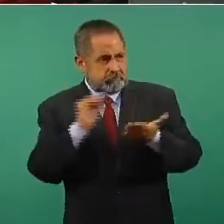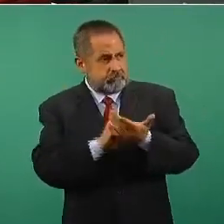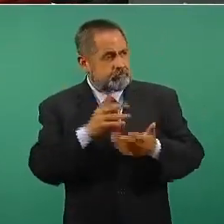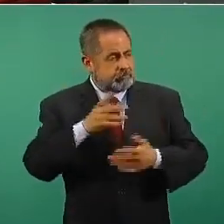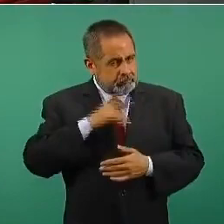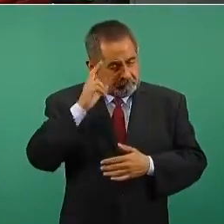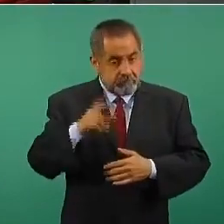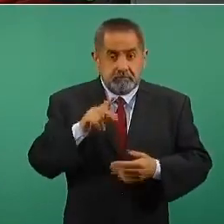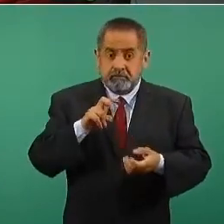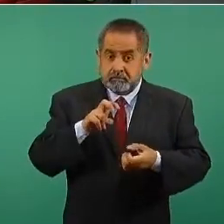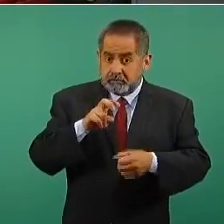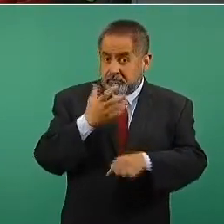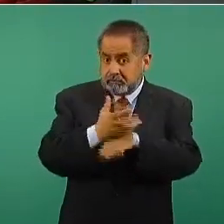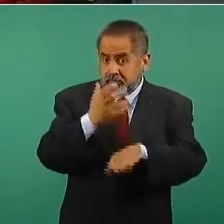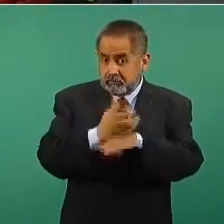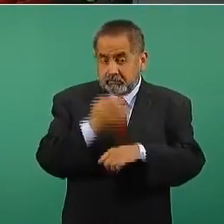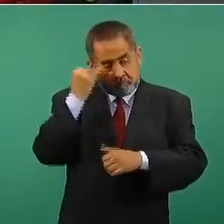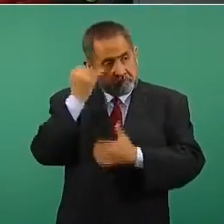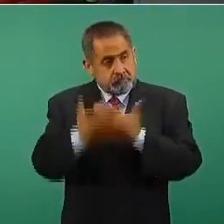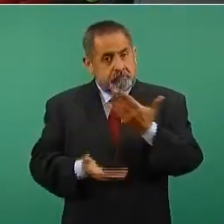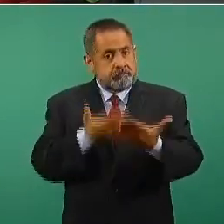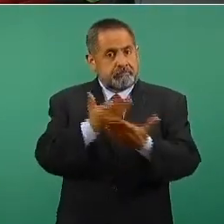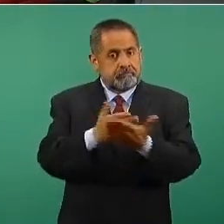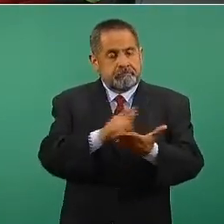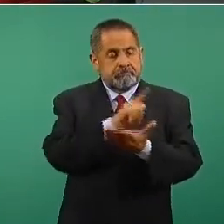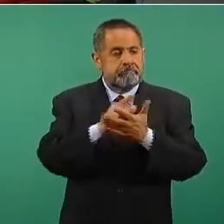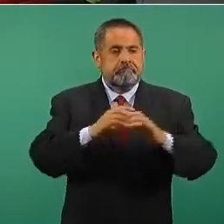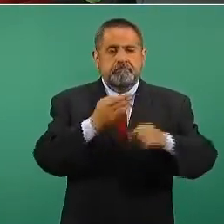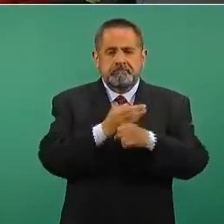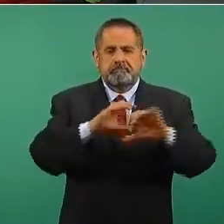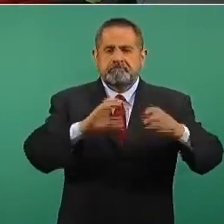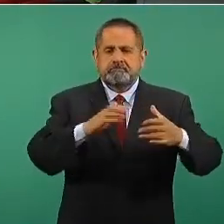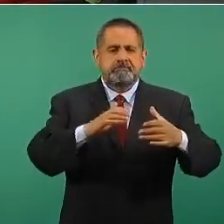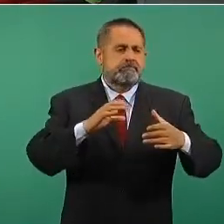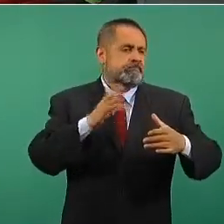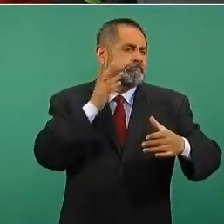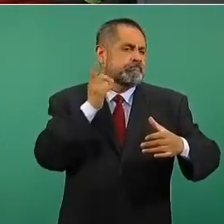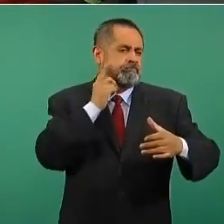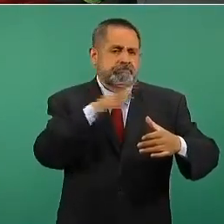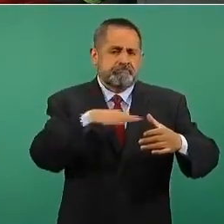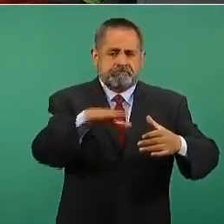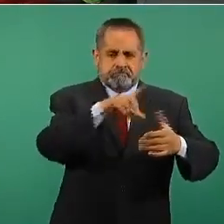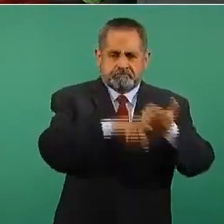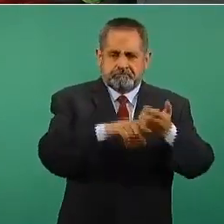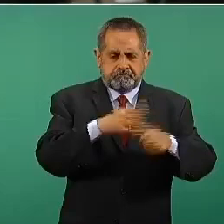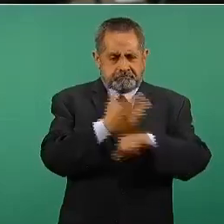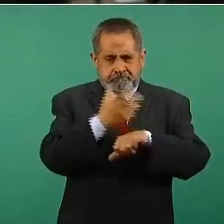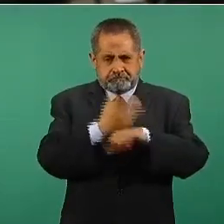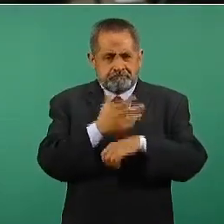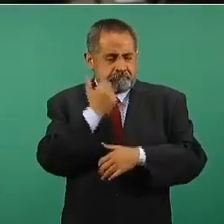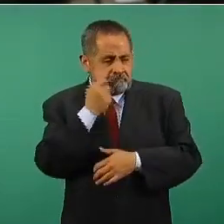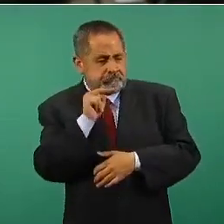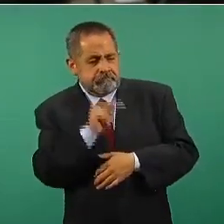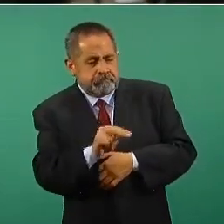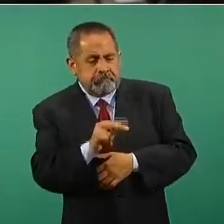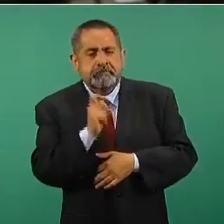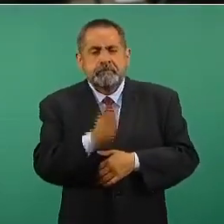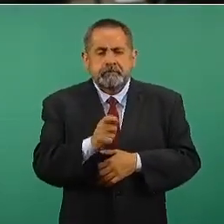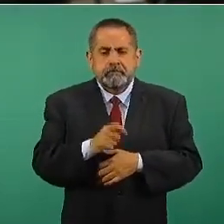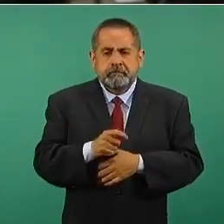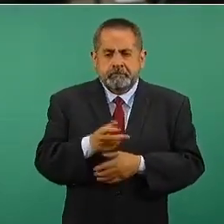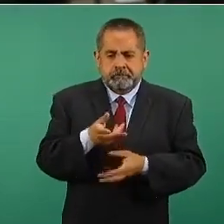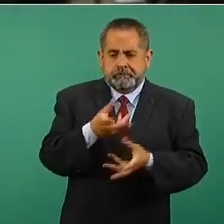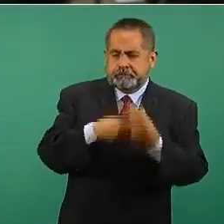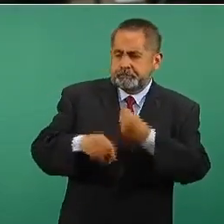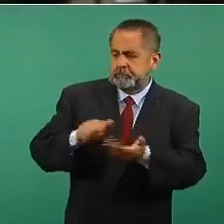En Estados Unidos hay una iniciativa que de hecho está en la Cámara Baja, donde se busca no solamente resarcir